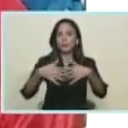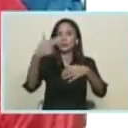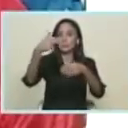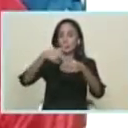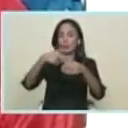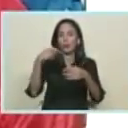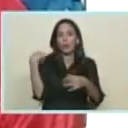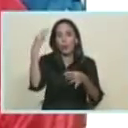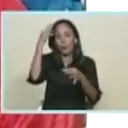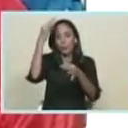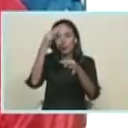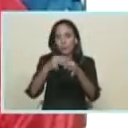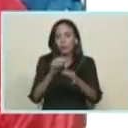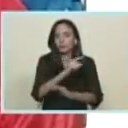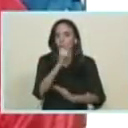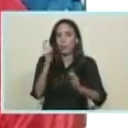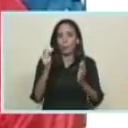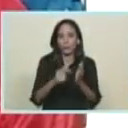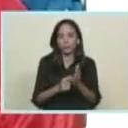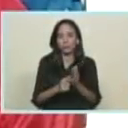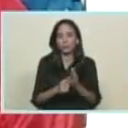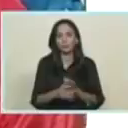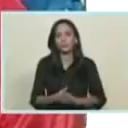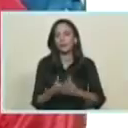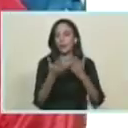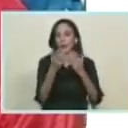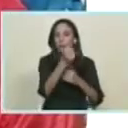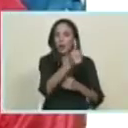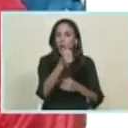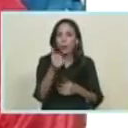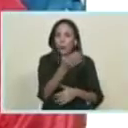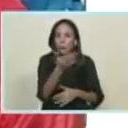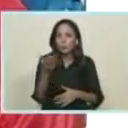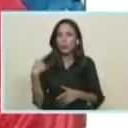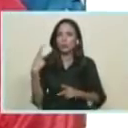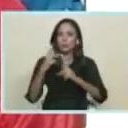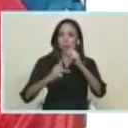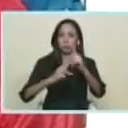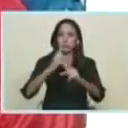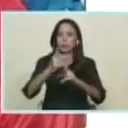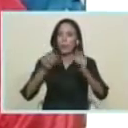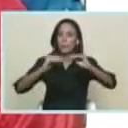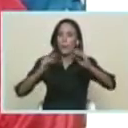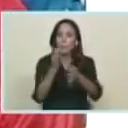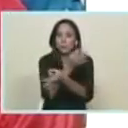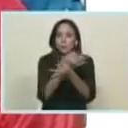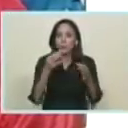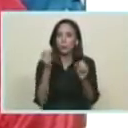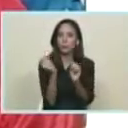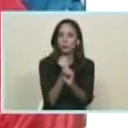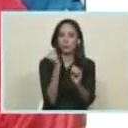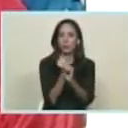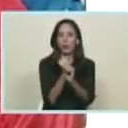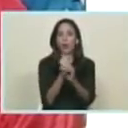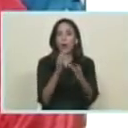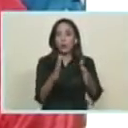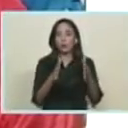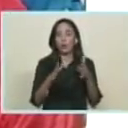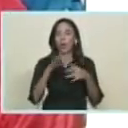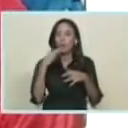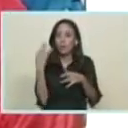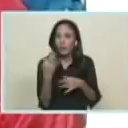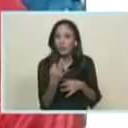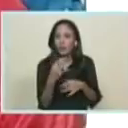profundamente creo y tengo fe en que ustedes van a permitir un gran triunfo de la